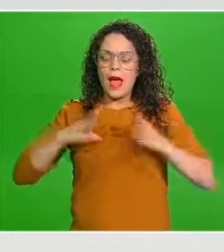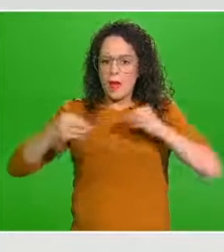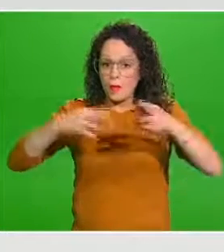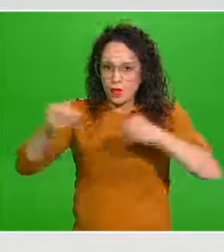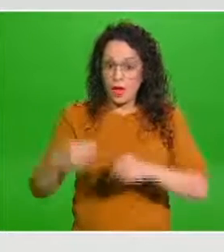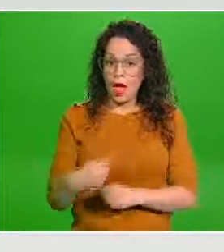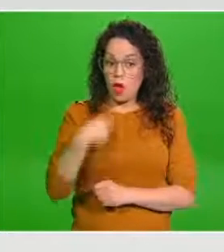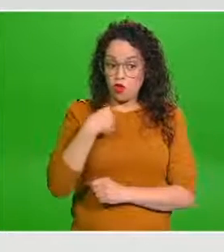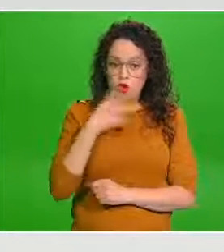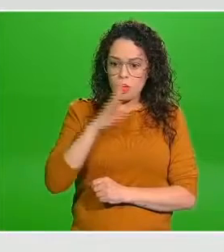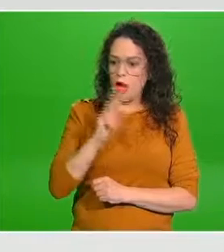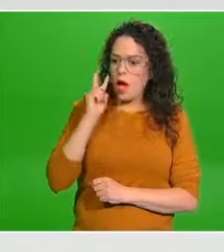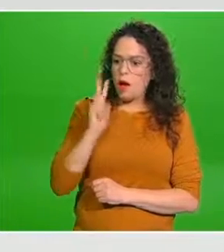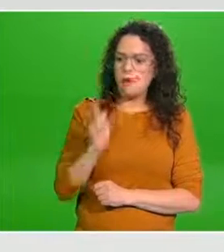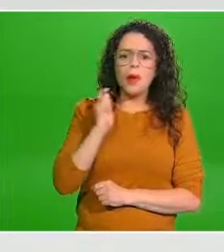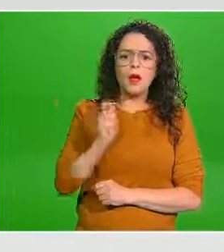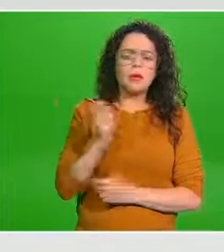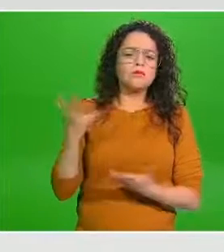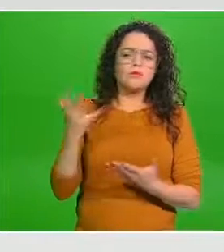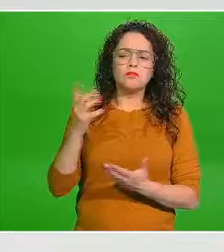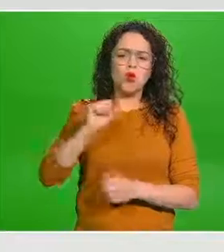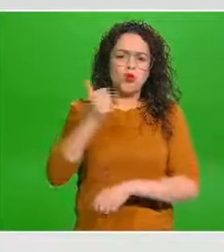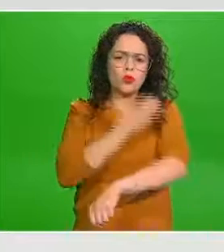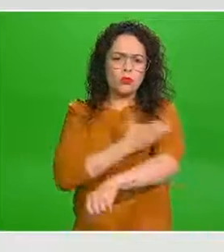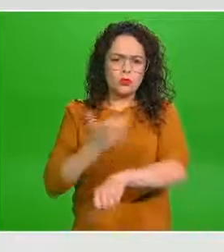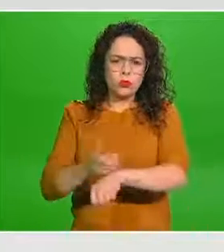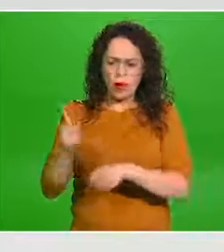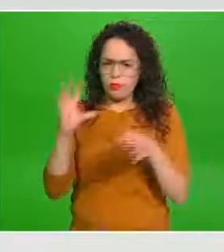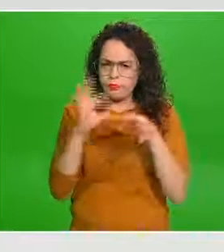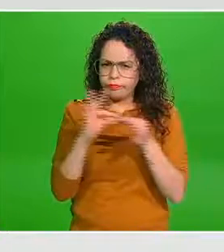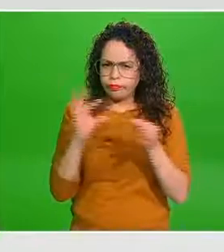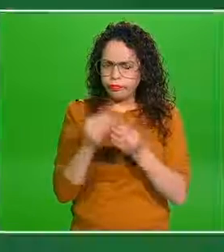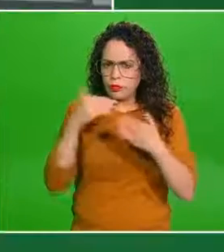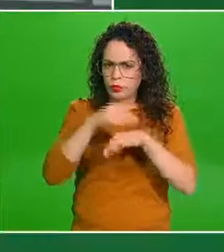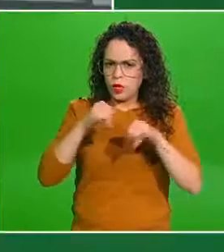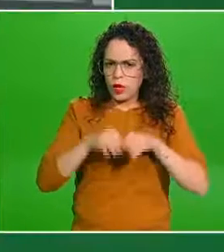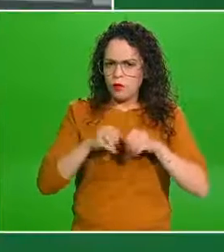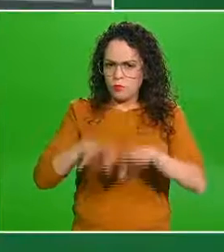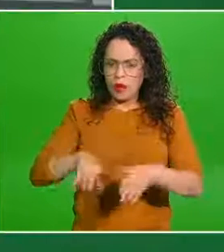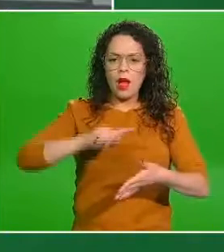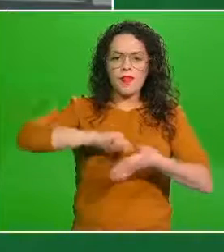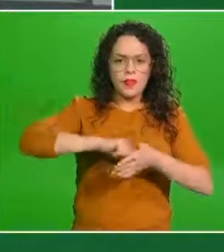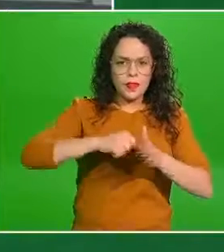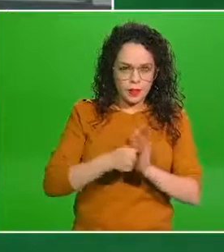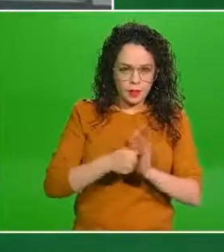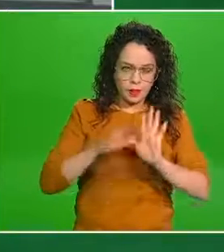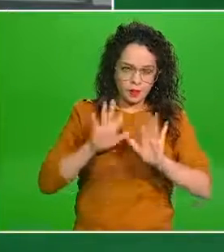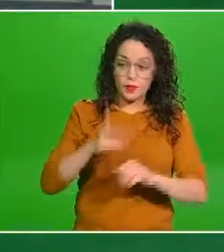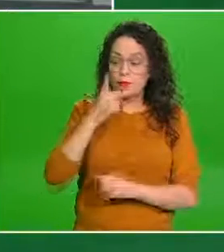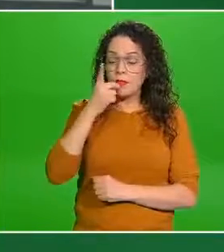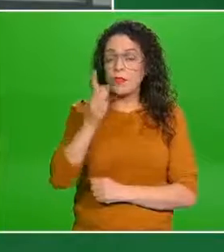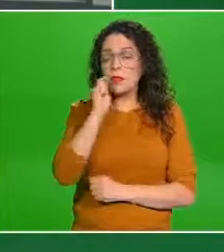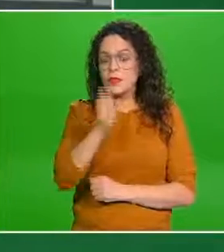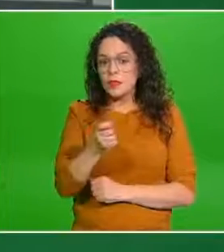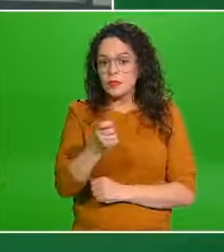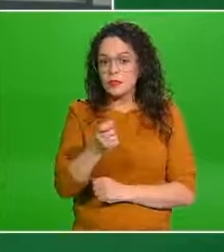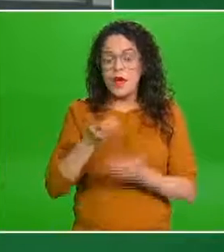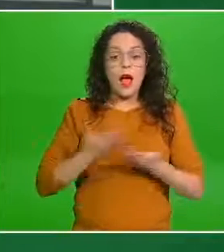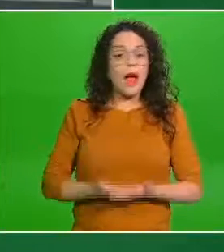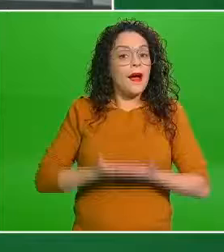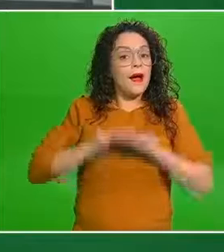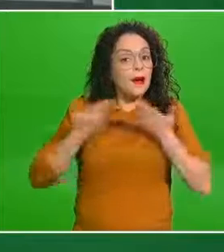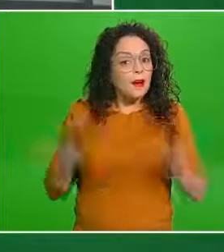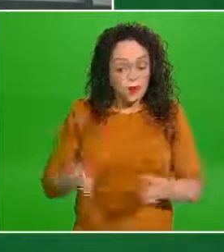observado algunos comentarios técnicos de otros colaboradores que se presentan dentro de las conferencias que también hacemos referencia ya. Estamos en